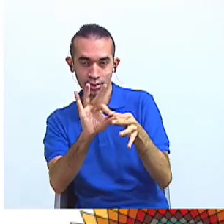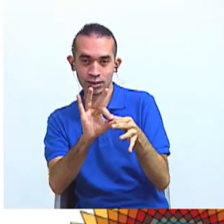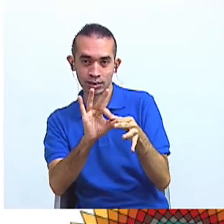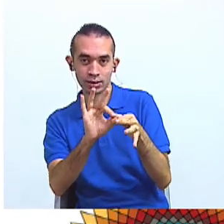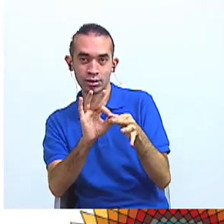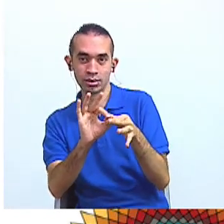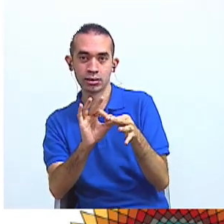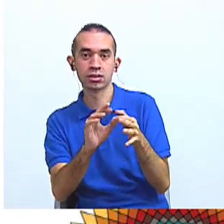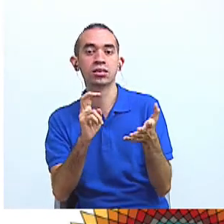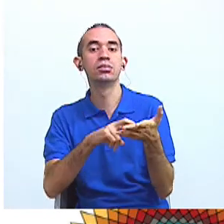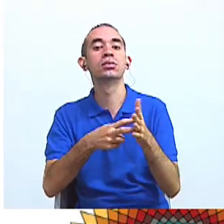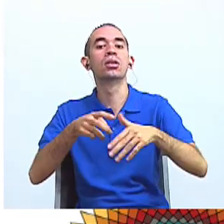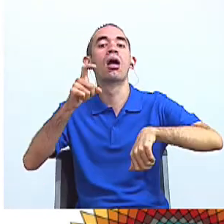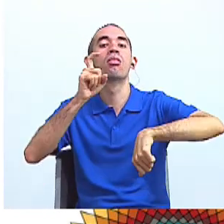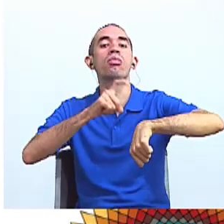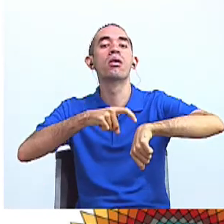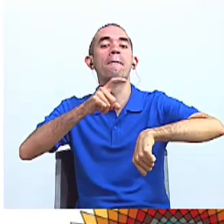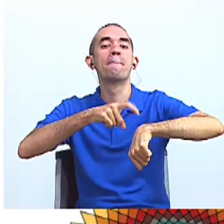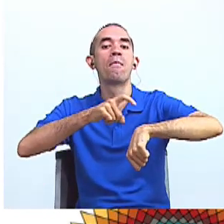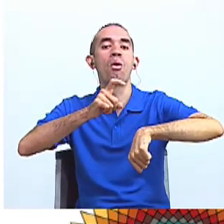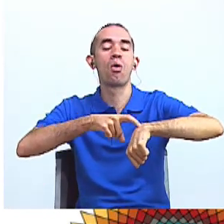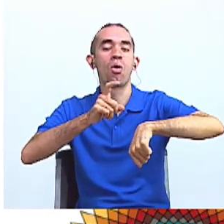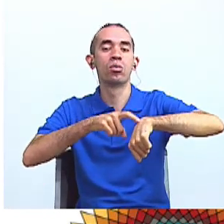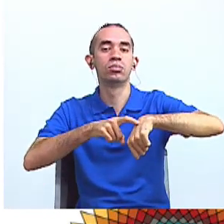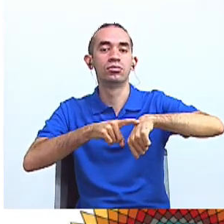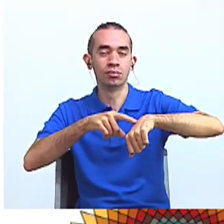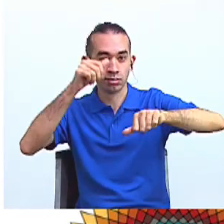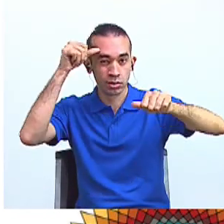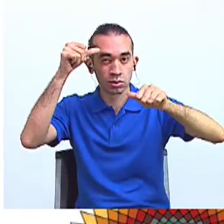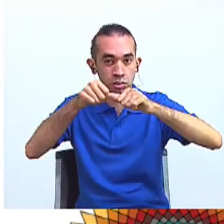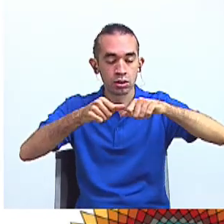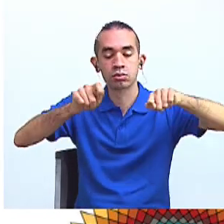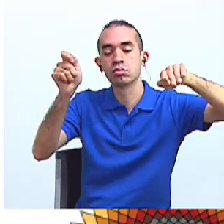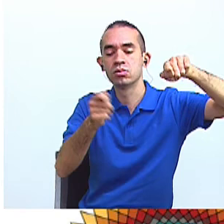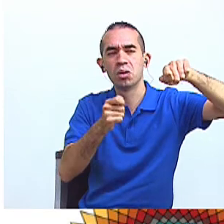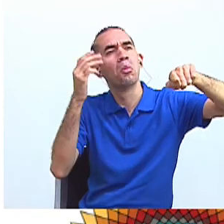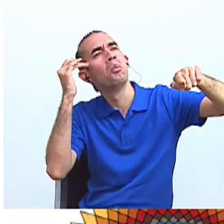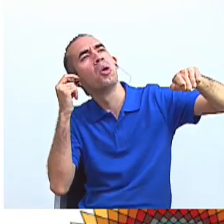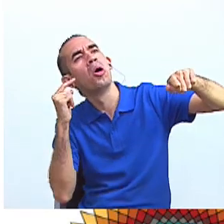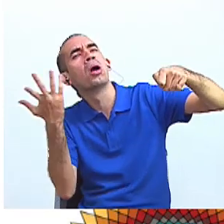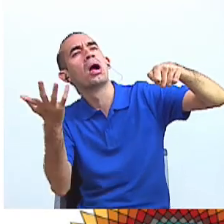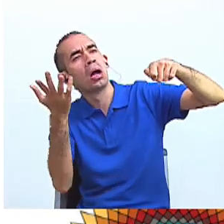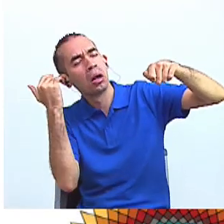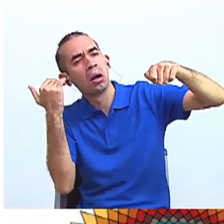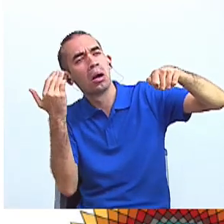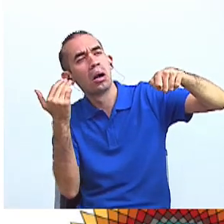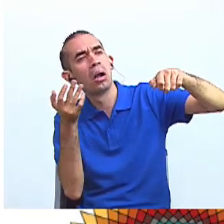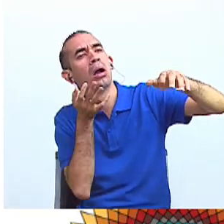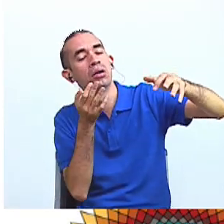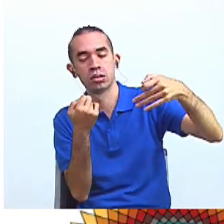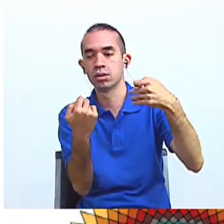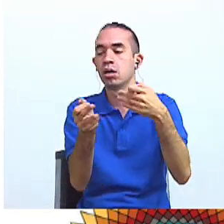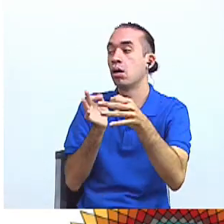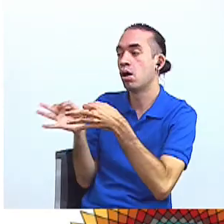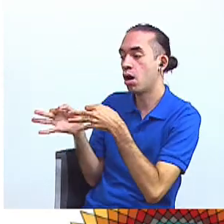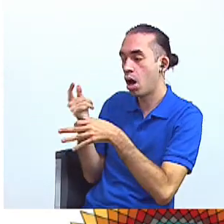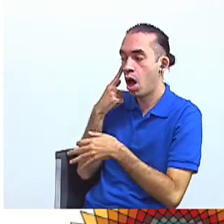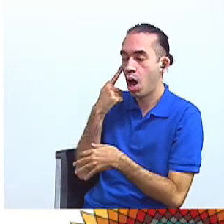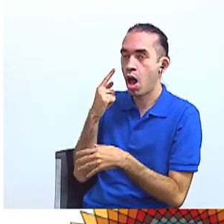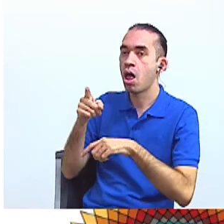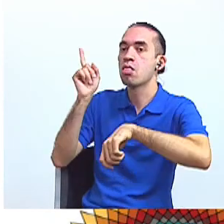el tiempo. Cuando Amal conversa con el guarda, le especifica que la función del gongo es marcar el